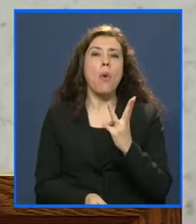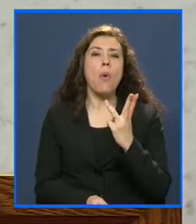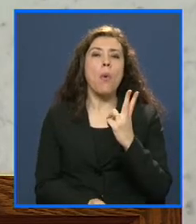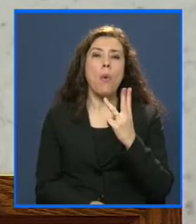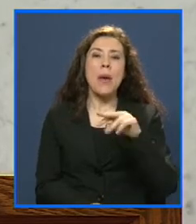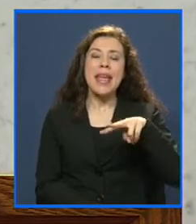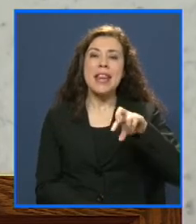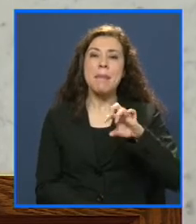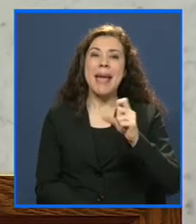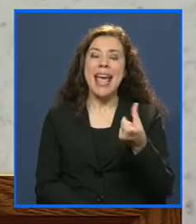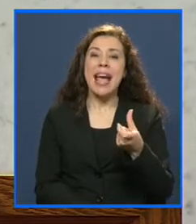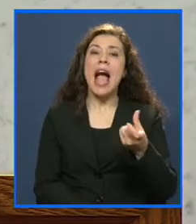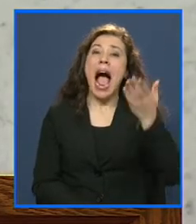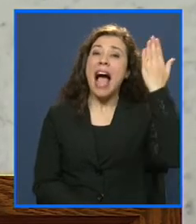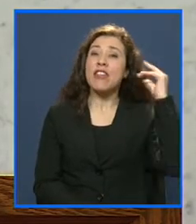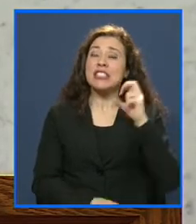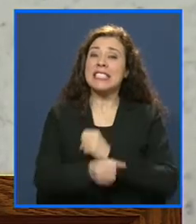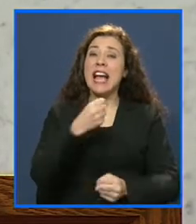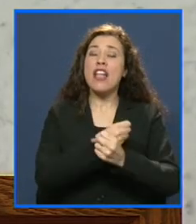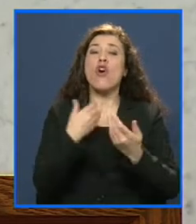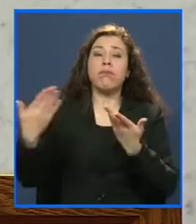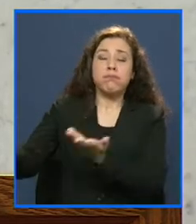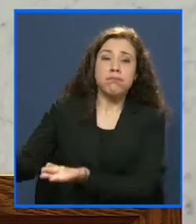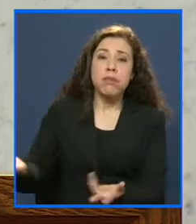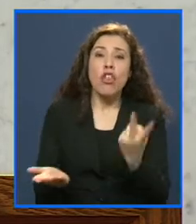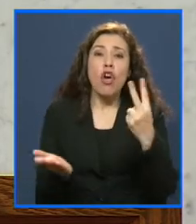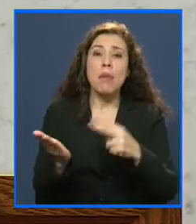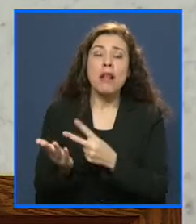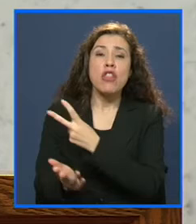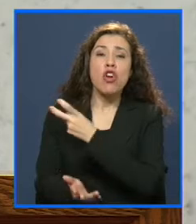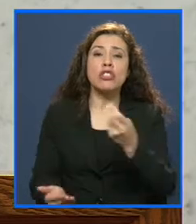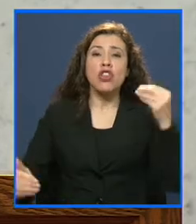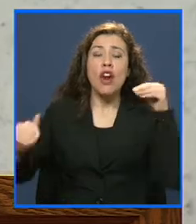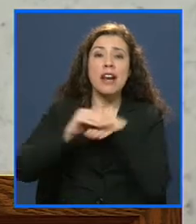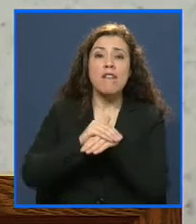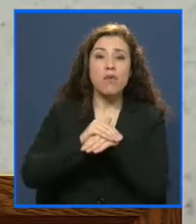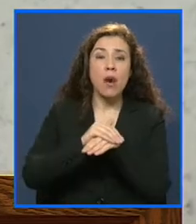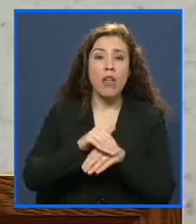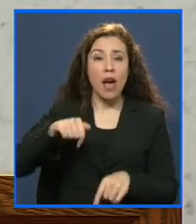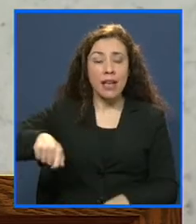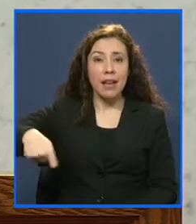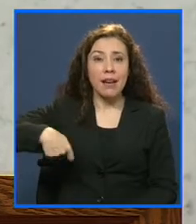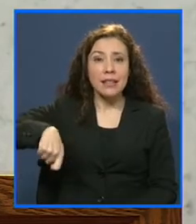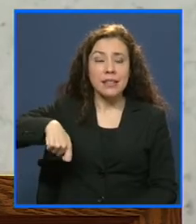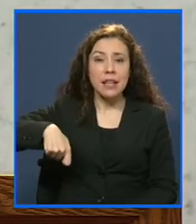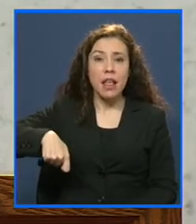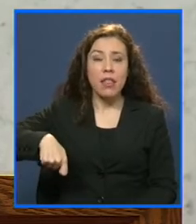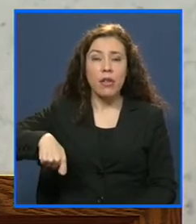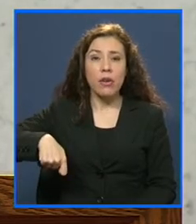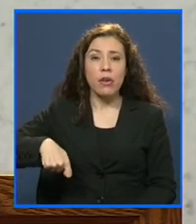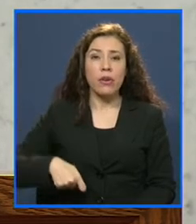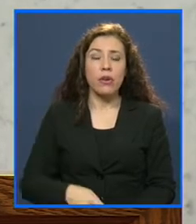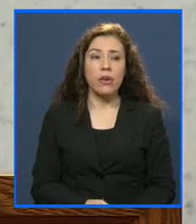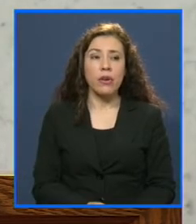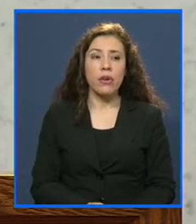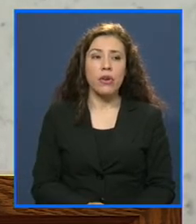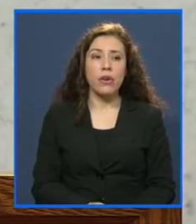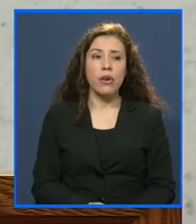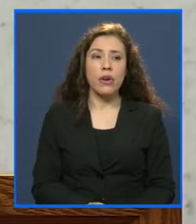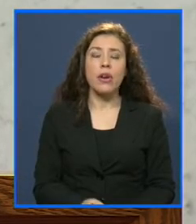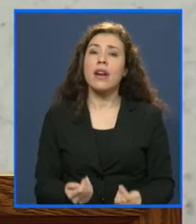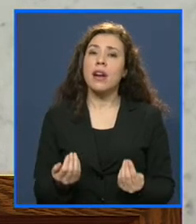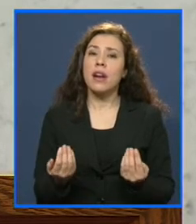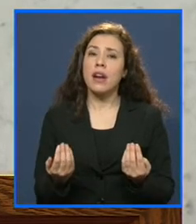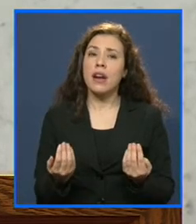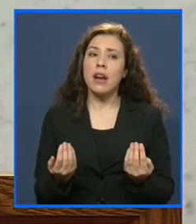recibía con los brazos abiertos a 2200 refugiados en este ese lado estará este será donde será